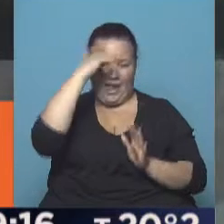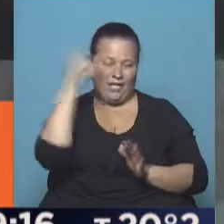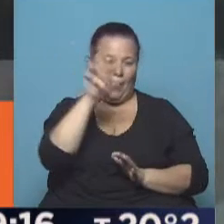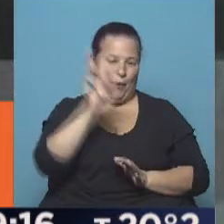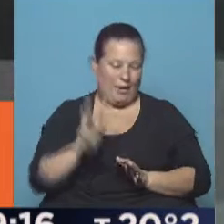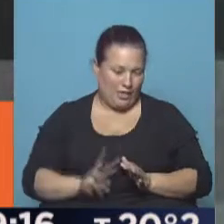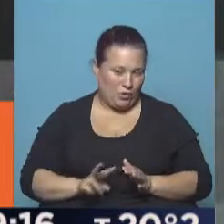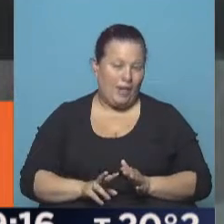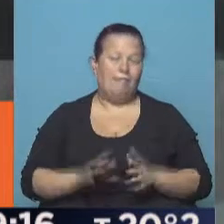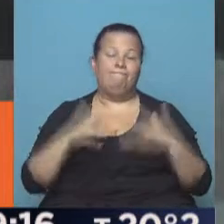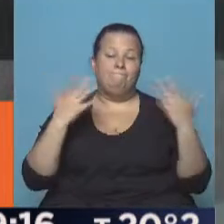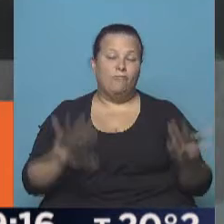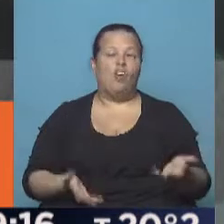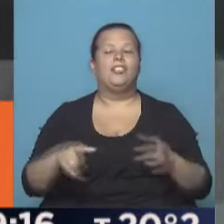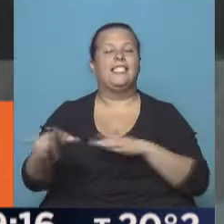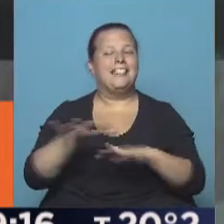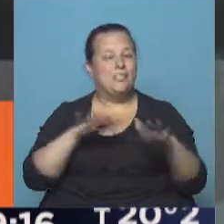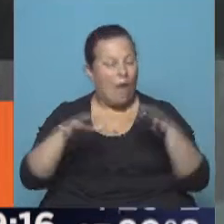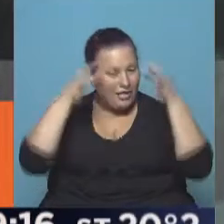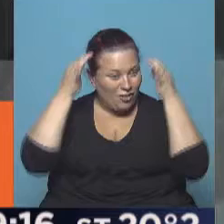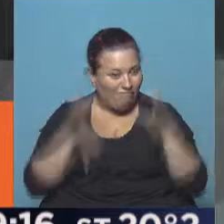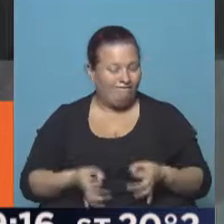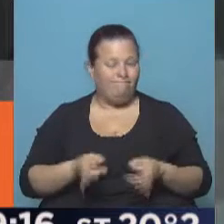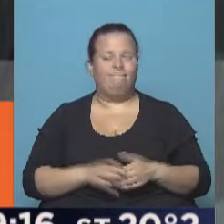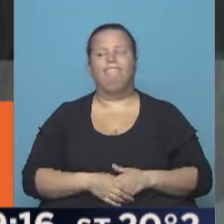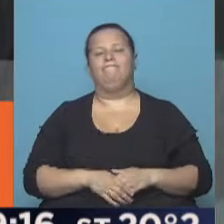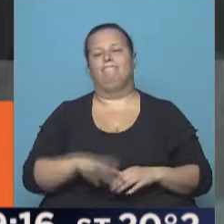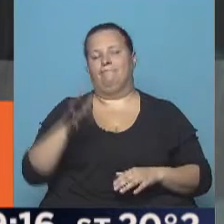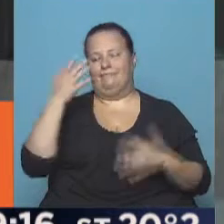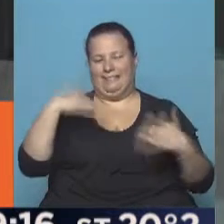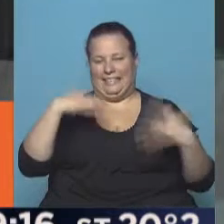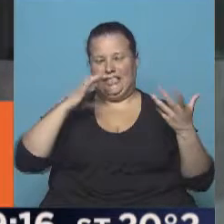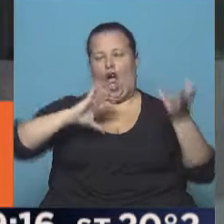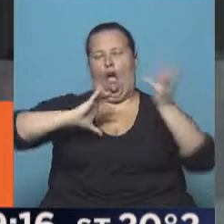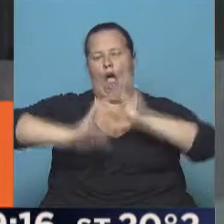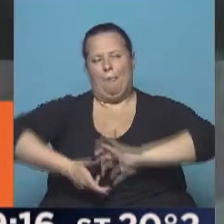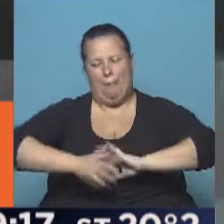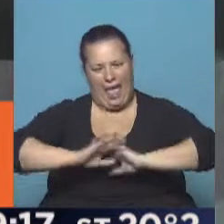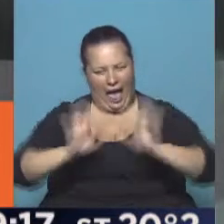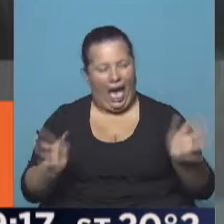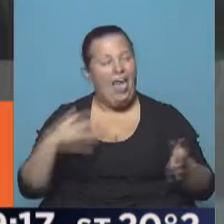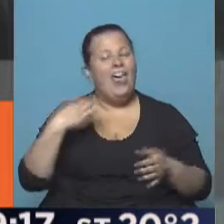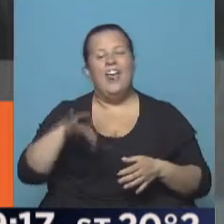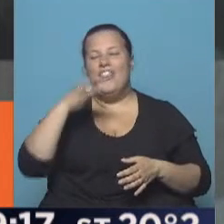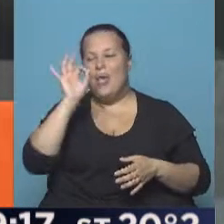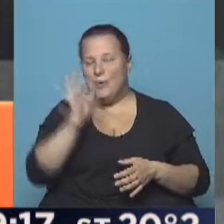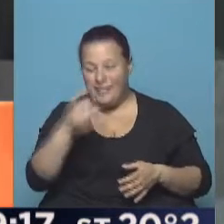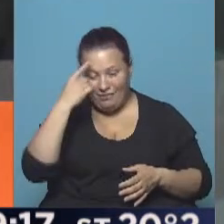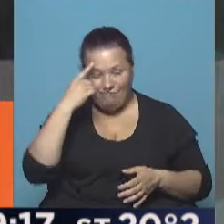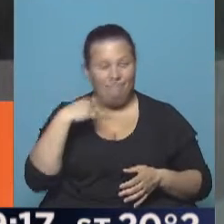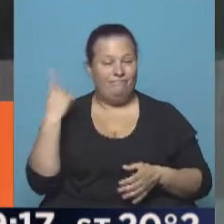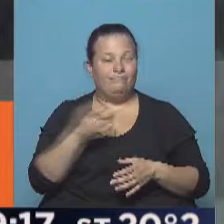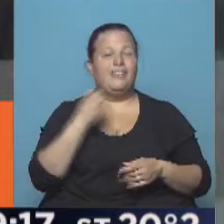de manera tal que la situación verdaderamente es extremadamente compleja y tenemos que tener en cuenta también